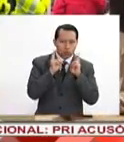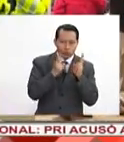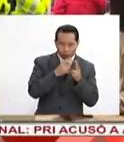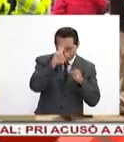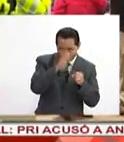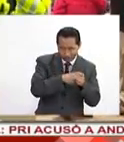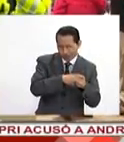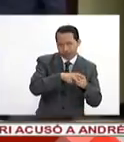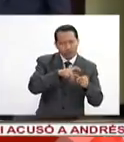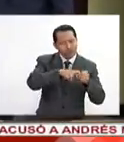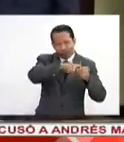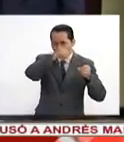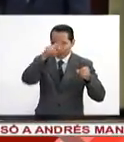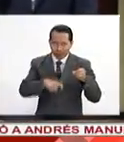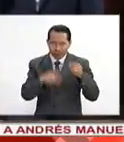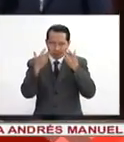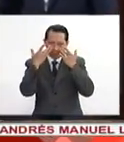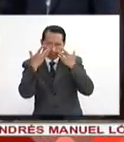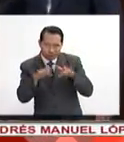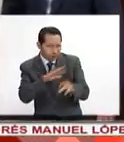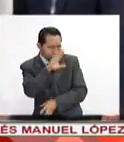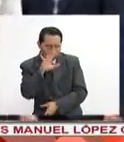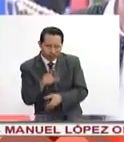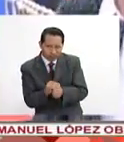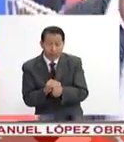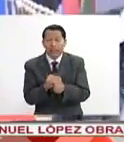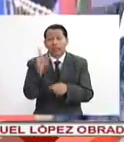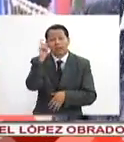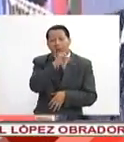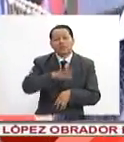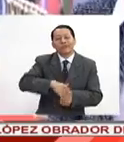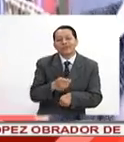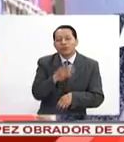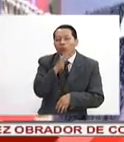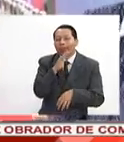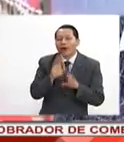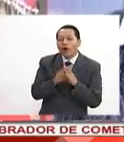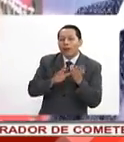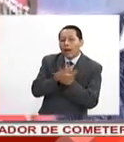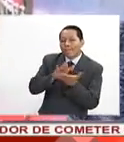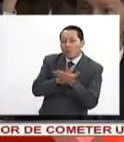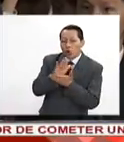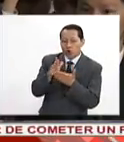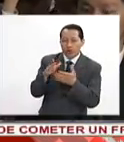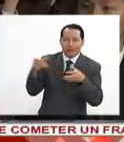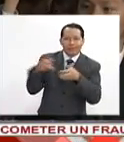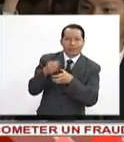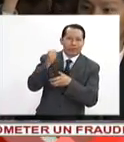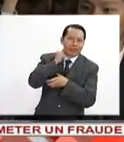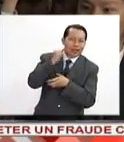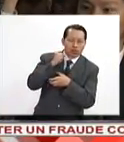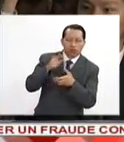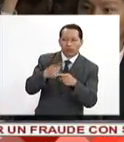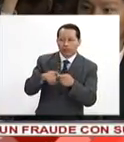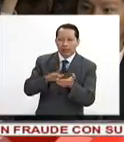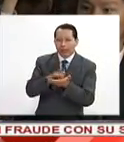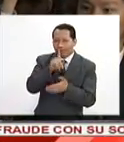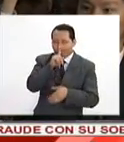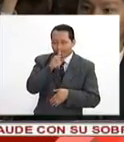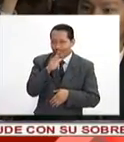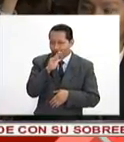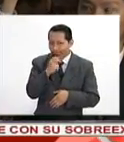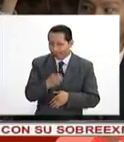lo que implica, ya se vuelve más complicado si no puede conseguir el apoyo parlamentario para aprobar estas